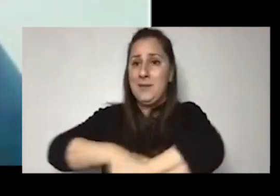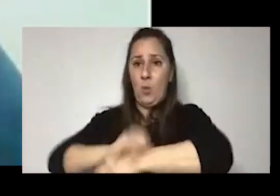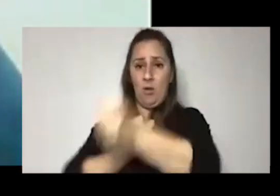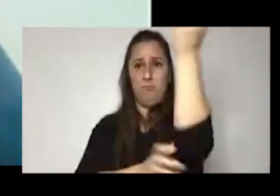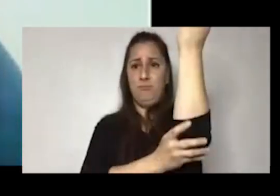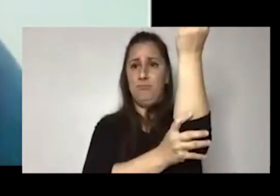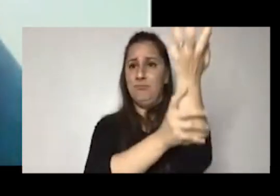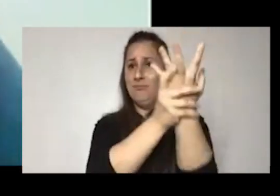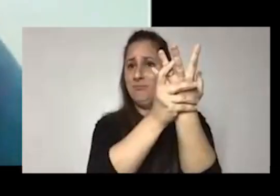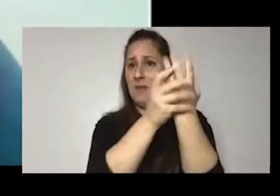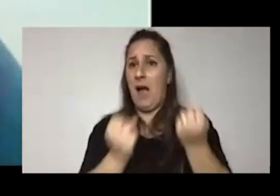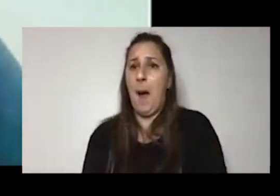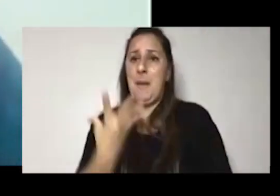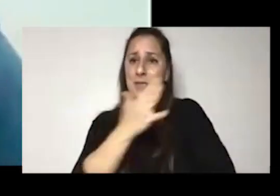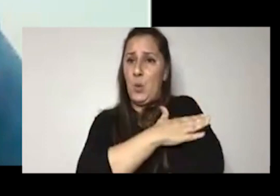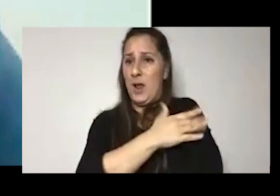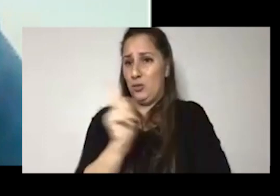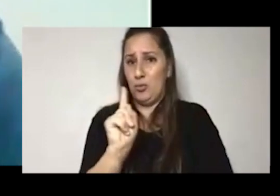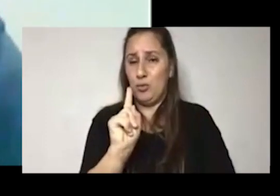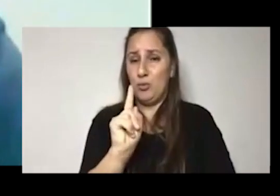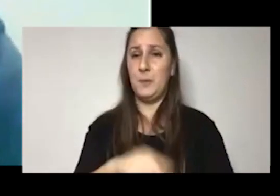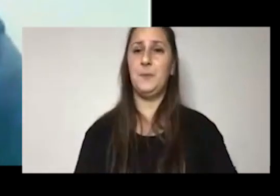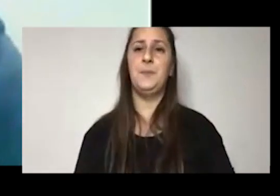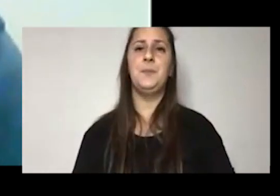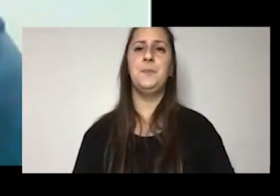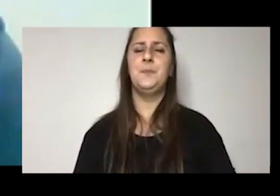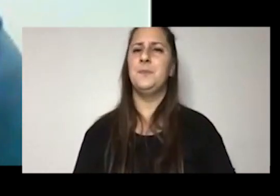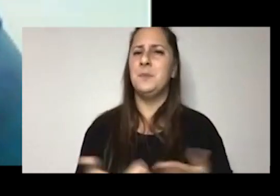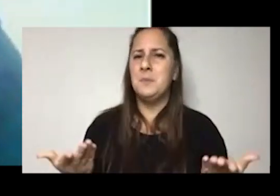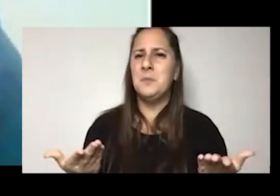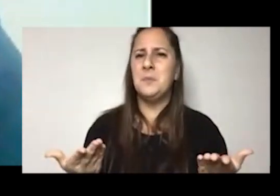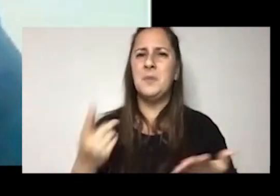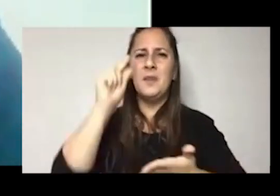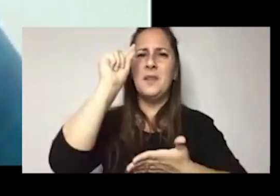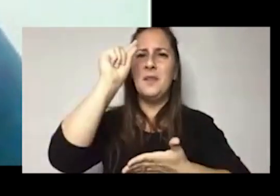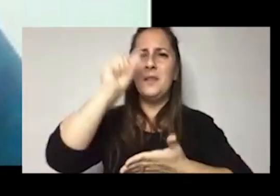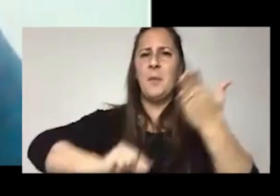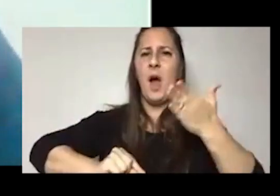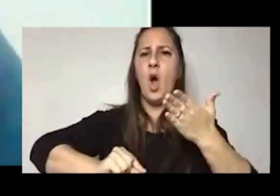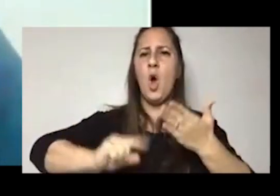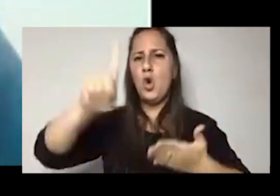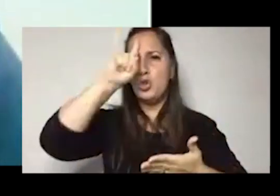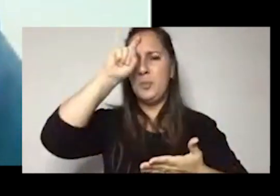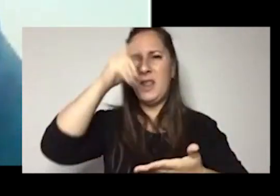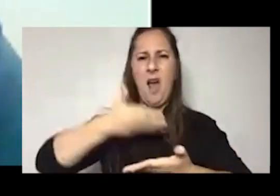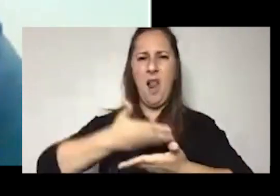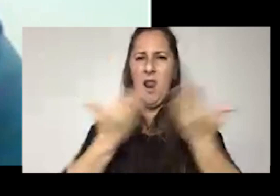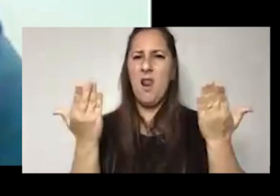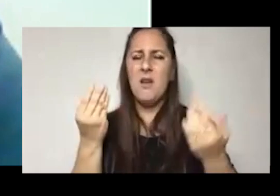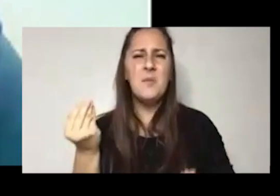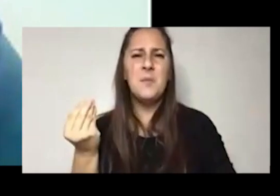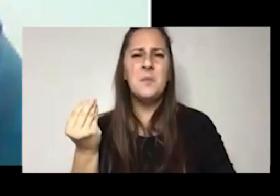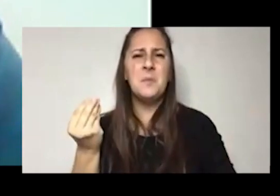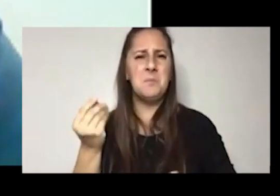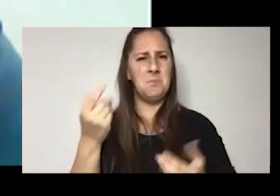Martín, en tu caso en particular, no entiendo por qué lo de firmar un hospital. Eso la verdad es que no está dentro de las planillas